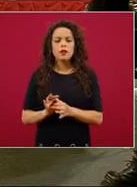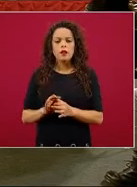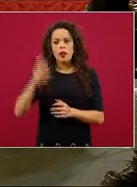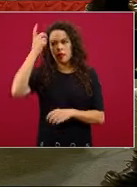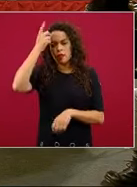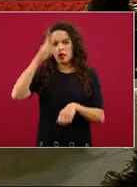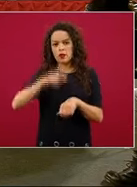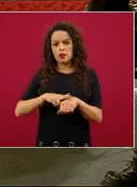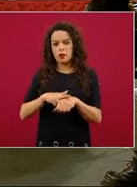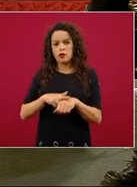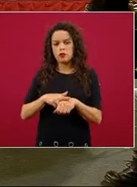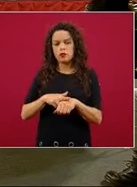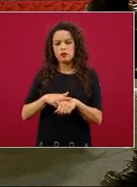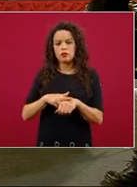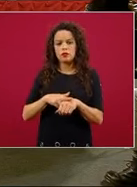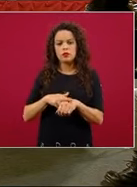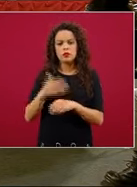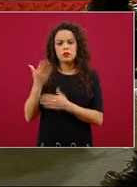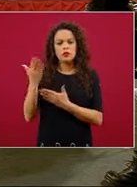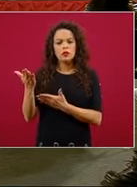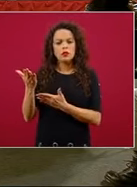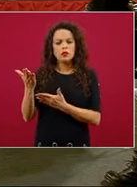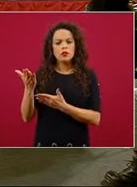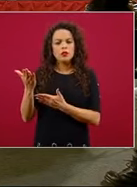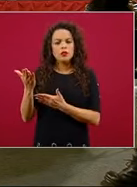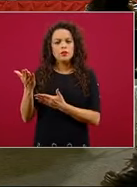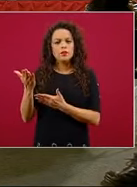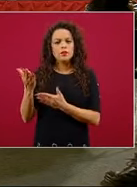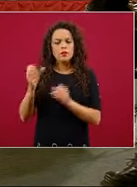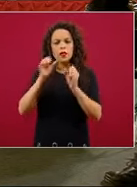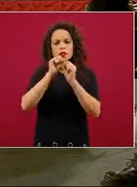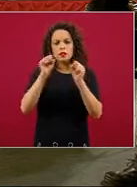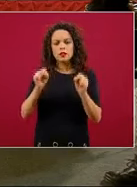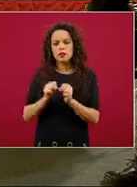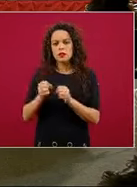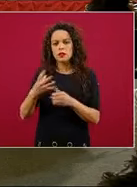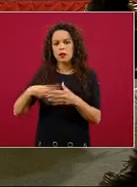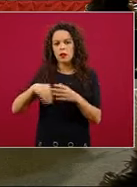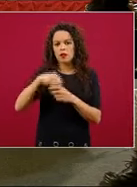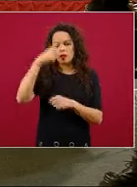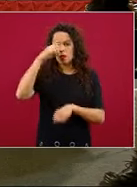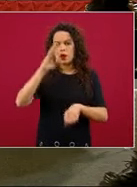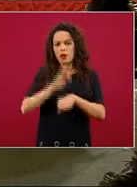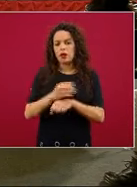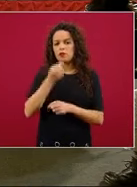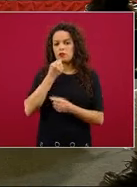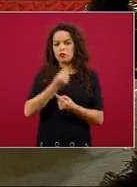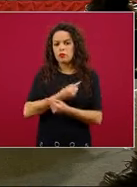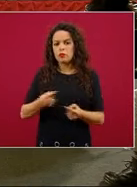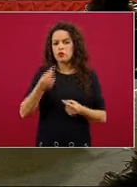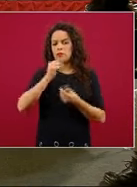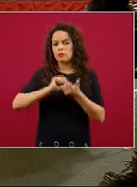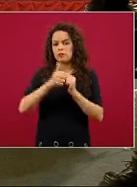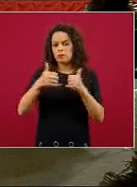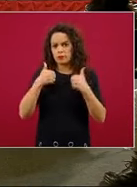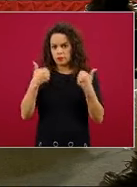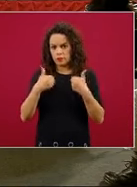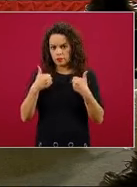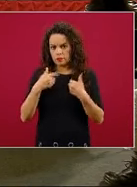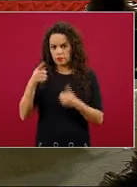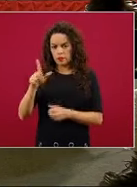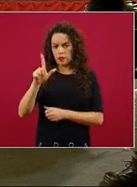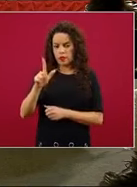director ejecutivo del Sistema Integral para la Protección de Niños, Niñas y Adolescentes, el licenciado Ricardo